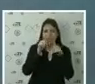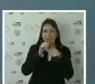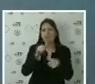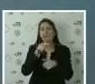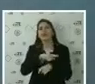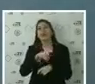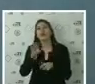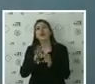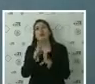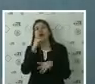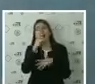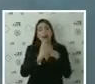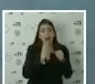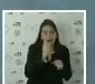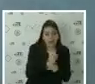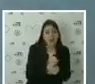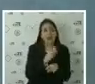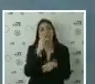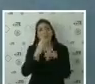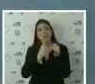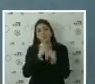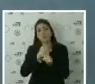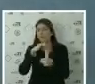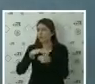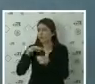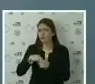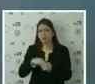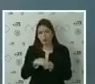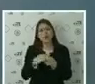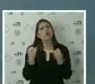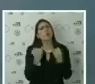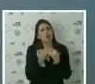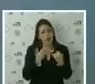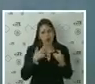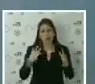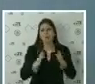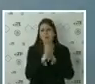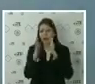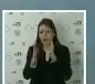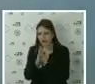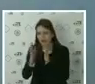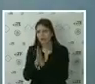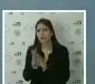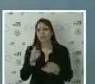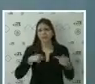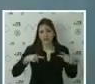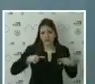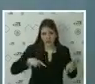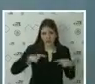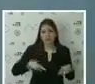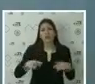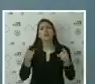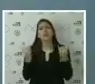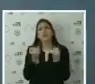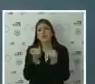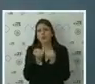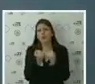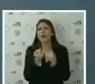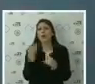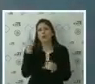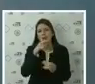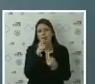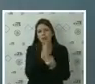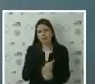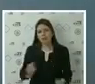diferentes procesos. También tenemos ejercicios de participación ciudadana, ejercicios dirigidos a niñas,